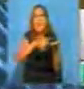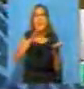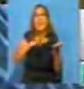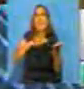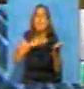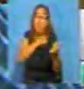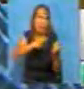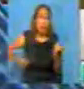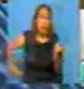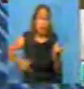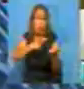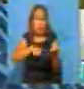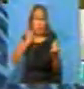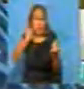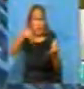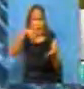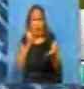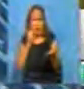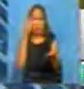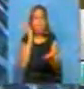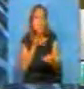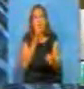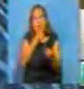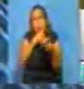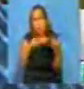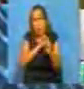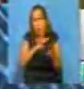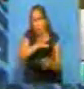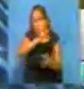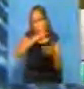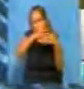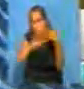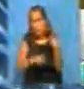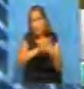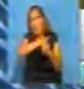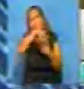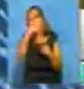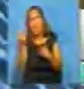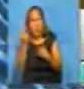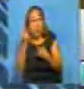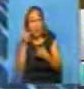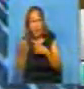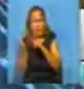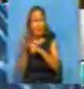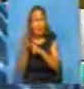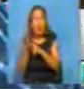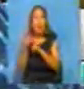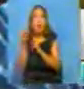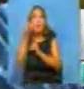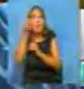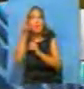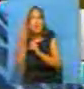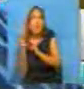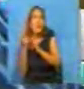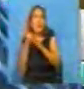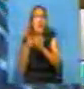del Estado para descubrir delitos. Y segundo, utilizar a los coimputados para que delaten